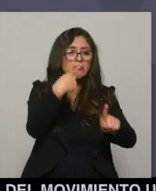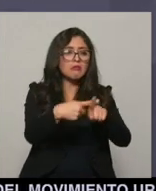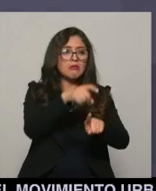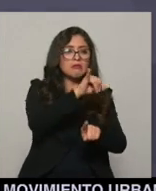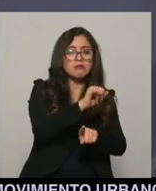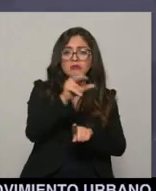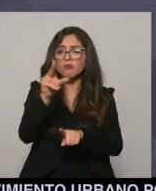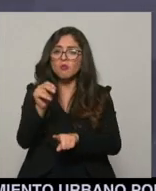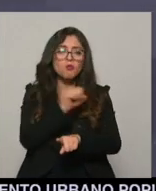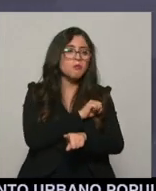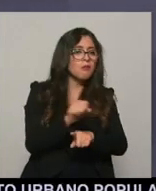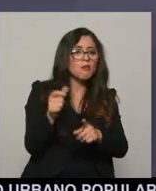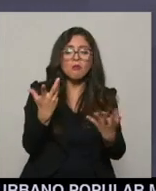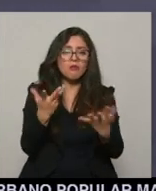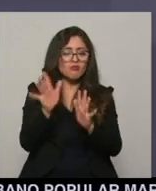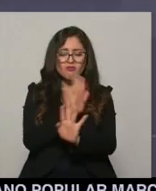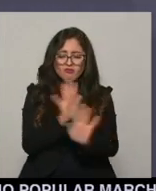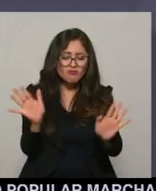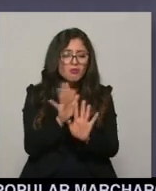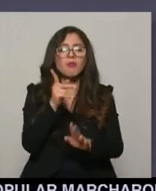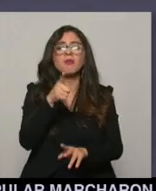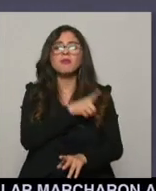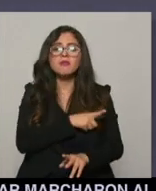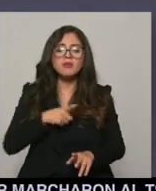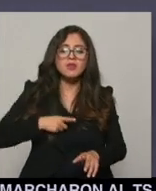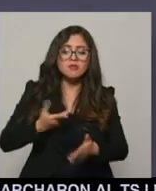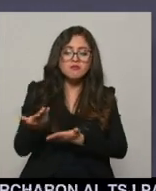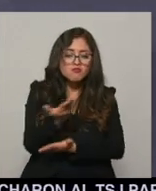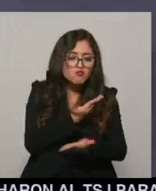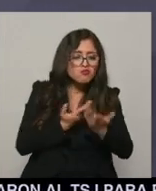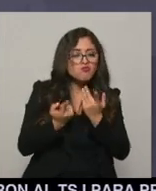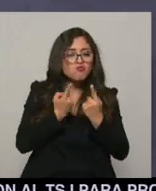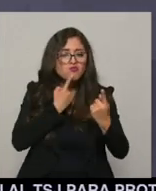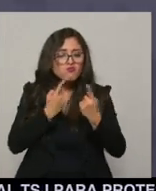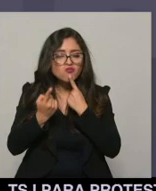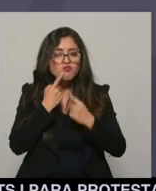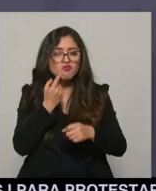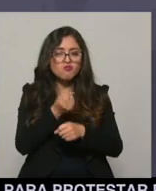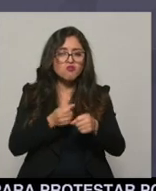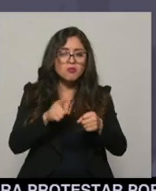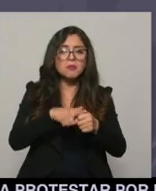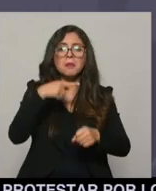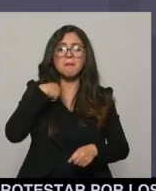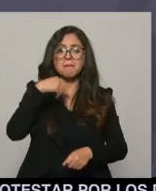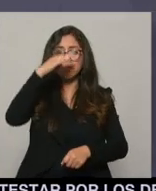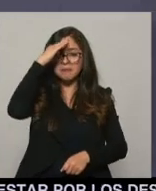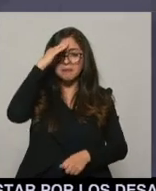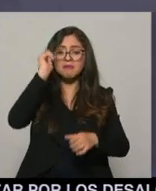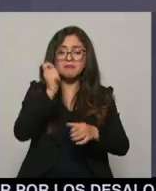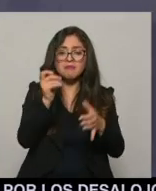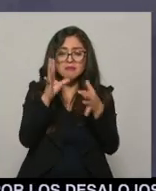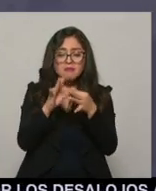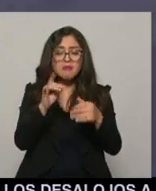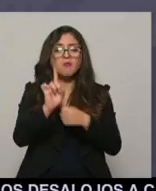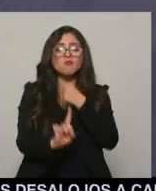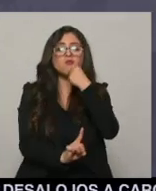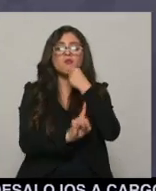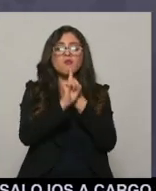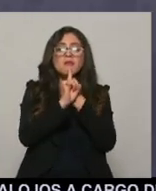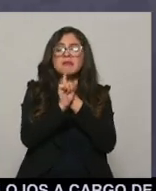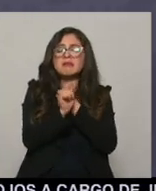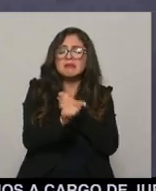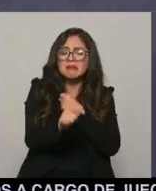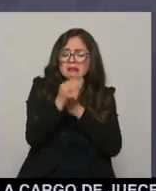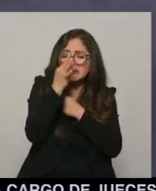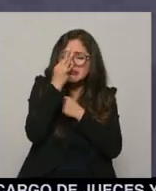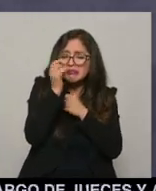aprendamos a discutir como sociedad, aprendamos a reconocer que esto es un problema casi ya de salud pública.